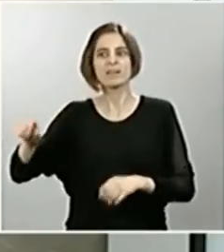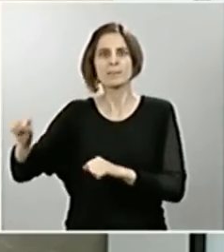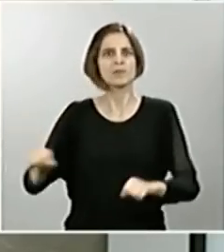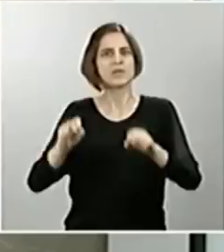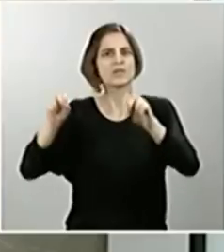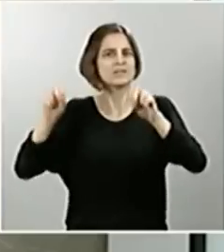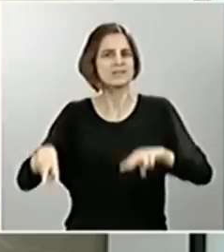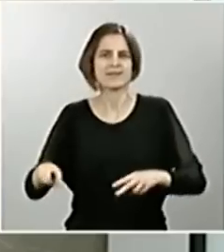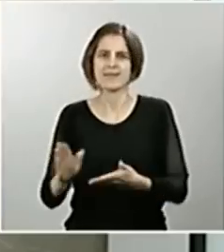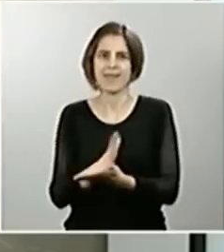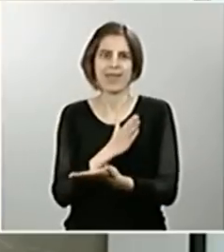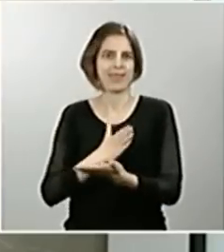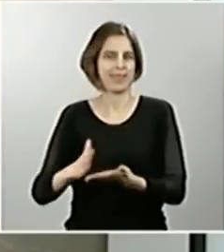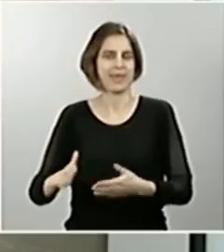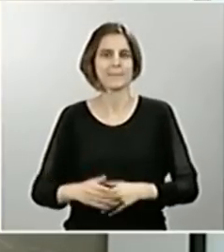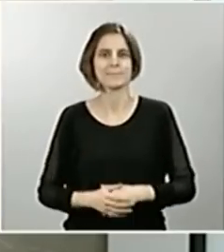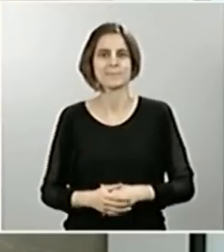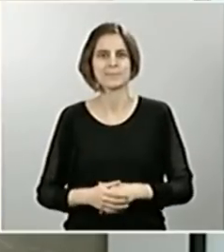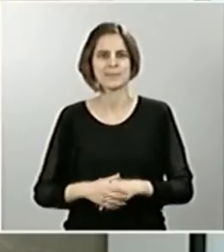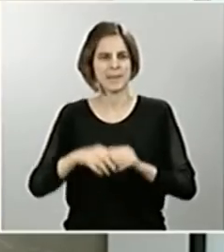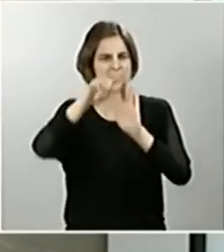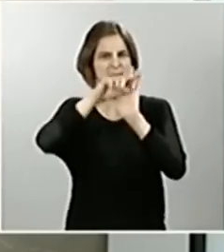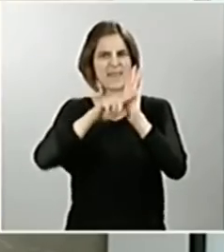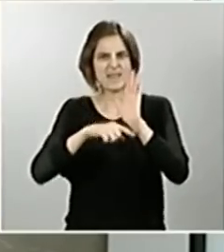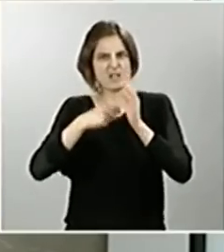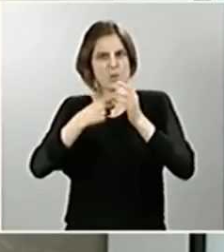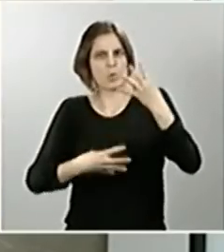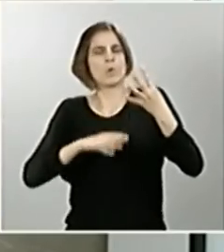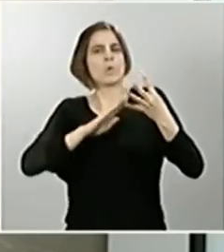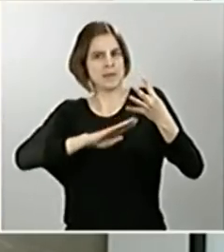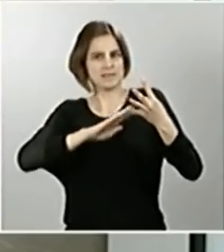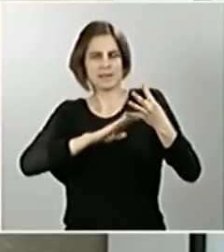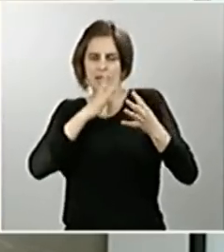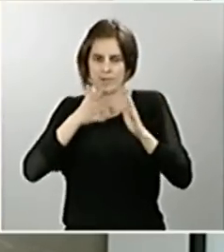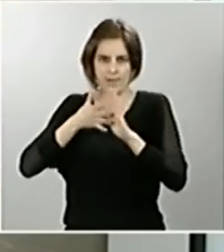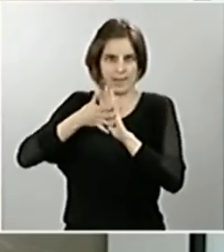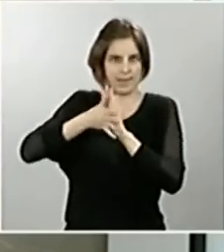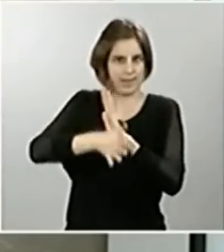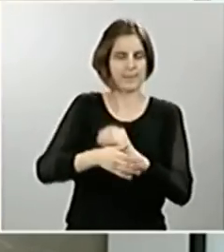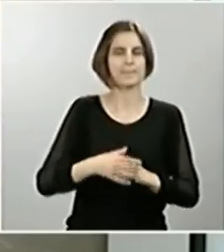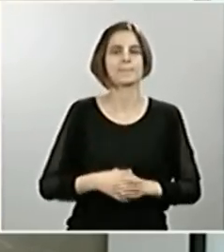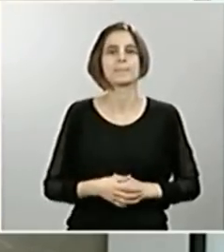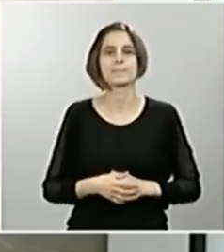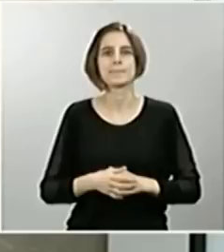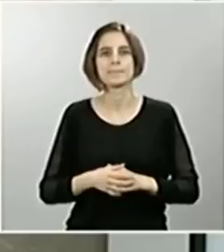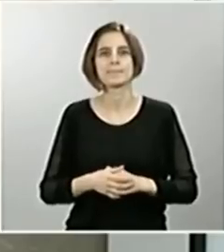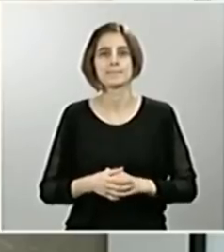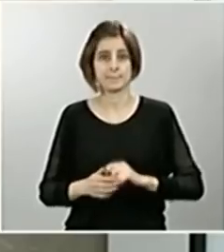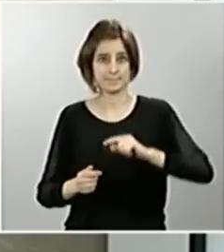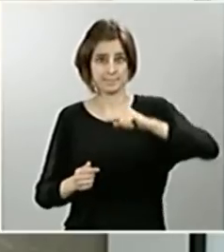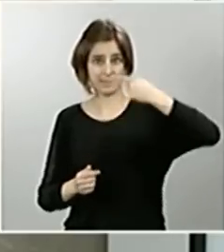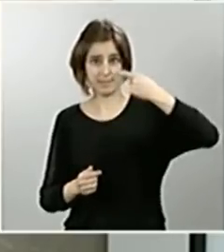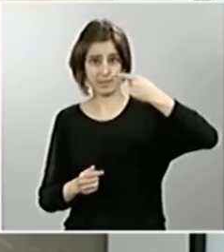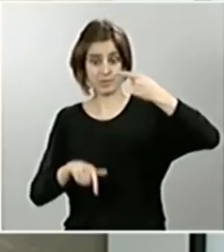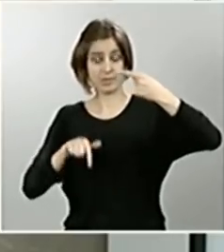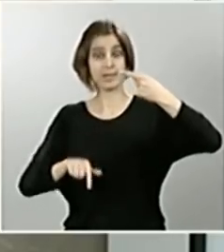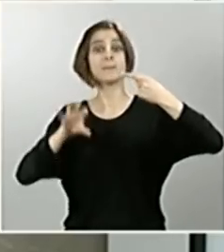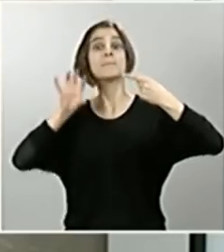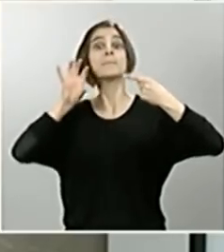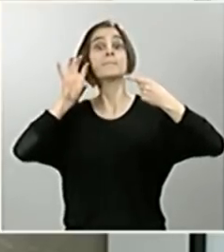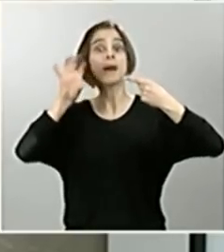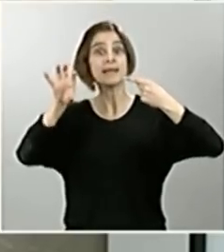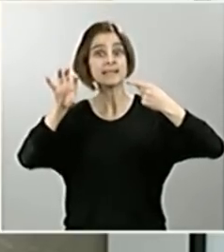moi ambiciosas que paso a relatar. En primer lugar, quero señalar que, en o nosso país, nadie pode